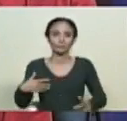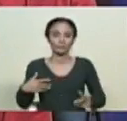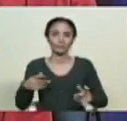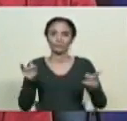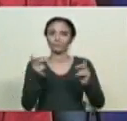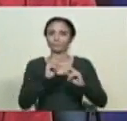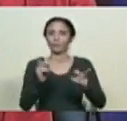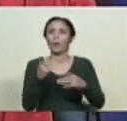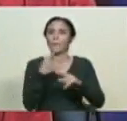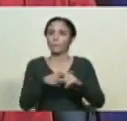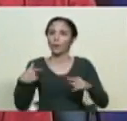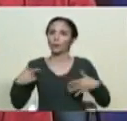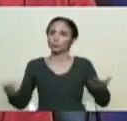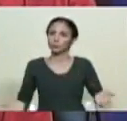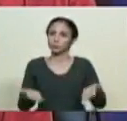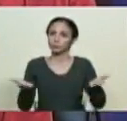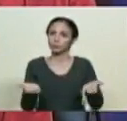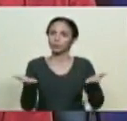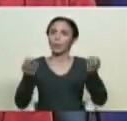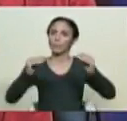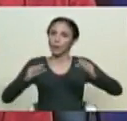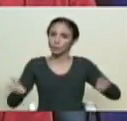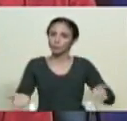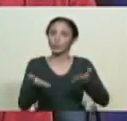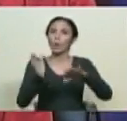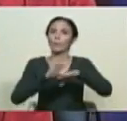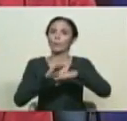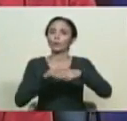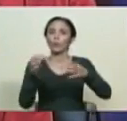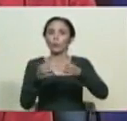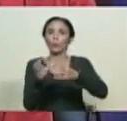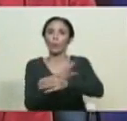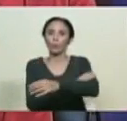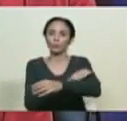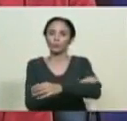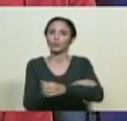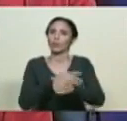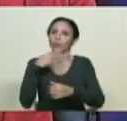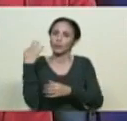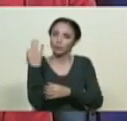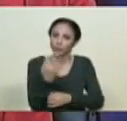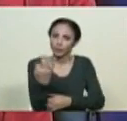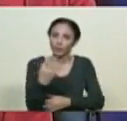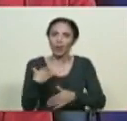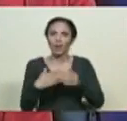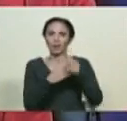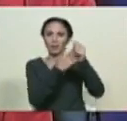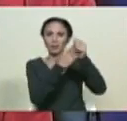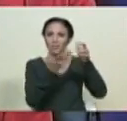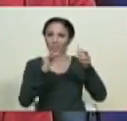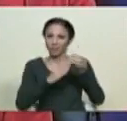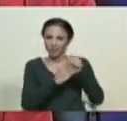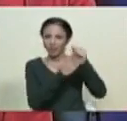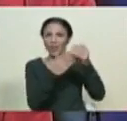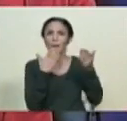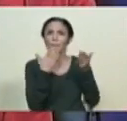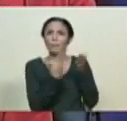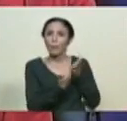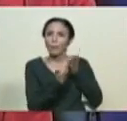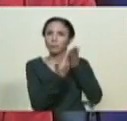insistiendo porque Venezuela requiere una oposición de verdad, una oposición que sea capaz de hacer propuestas al